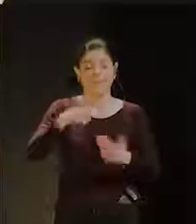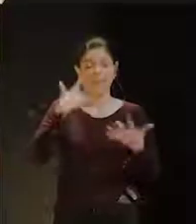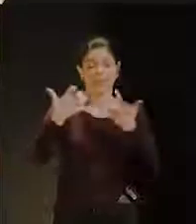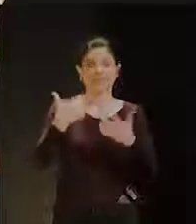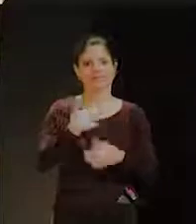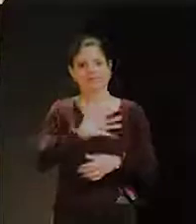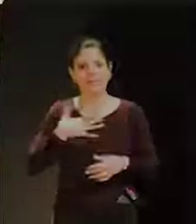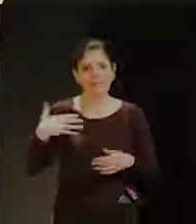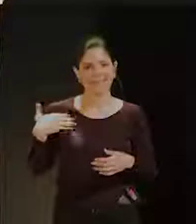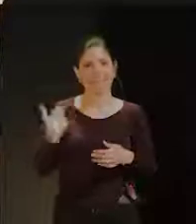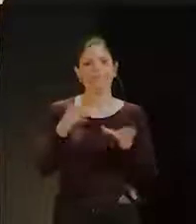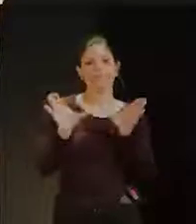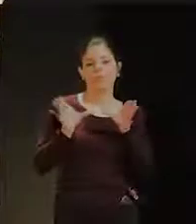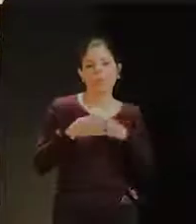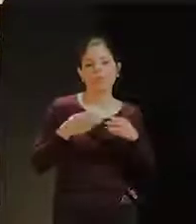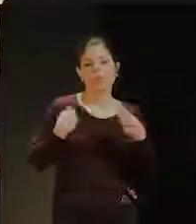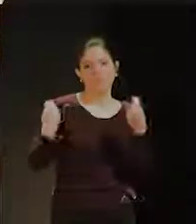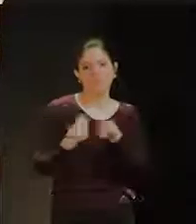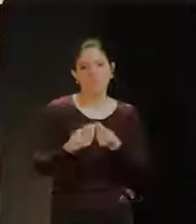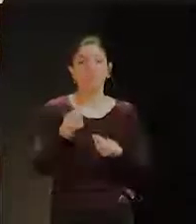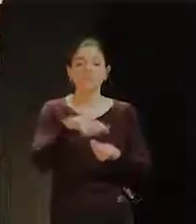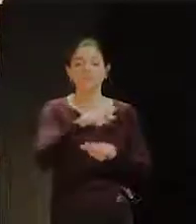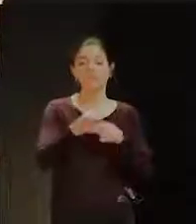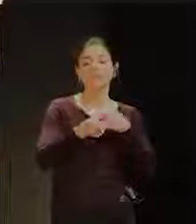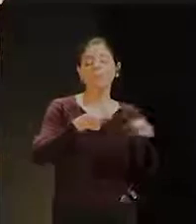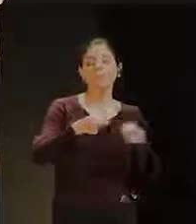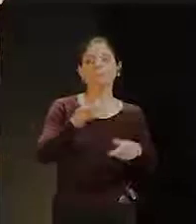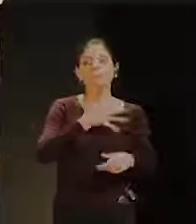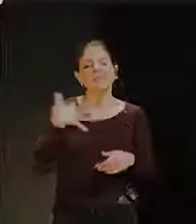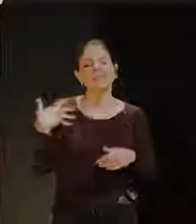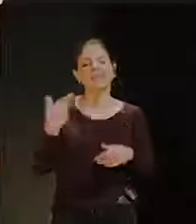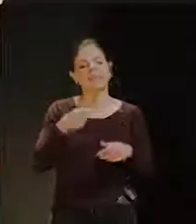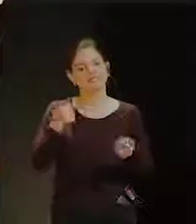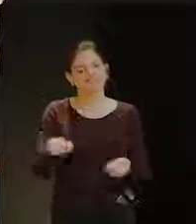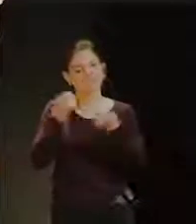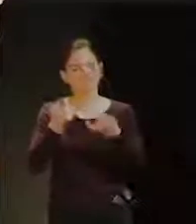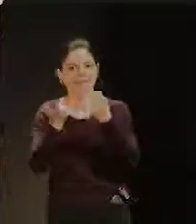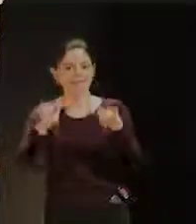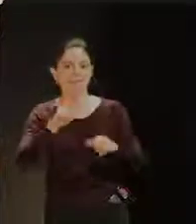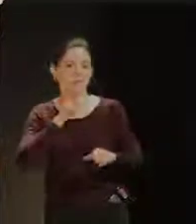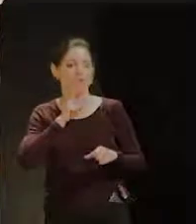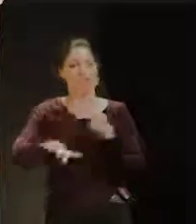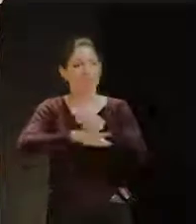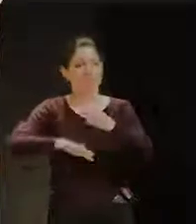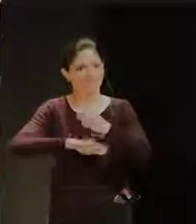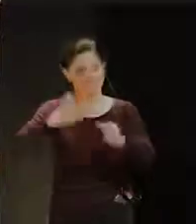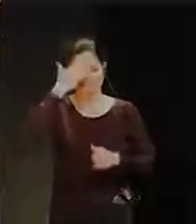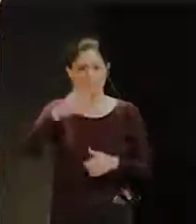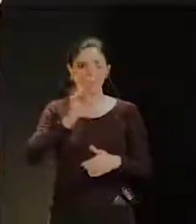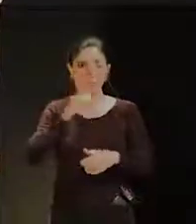artistas quieren tocar con sus grupos. Y hay promotores que también quieren promocionar este tipo de eventos de base.